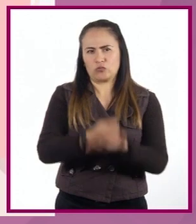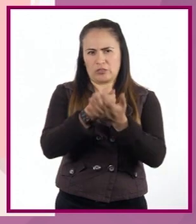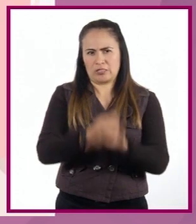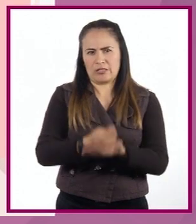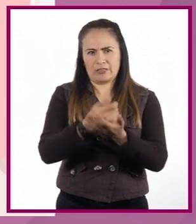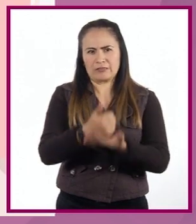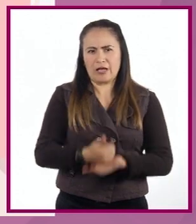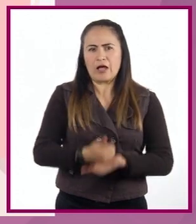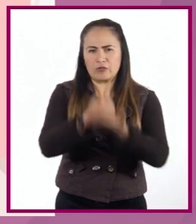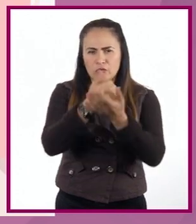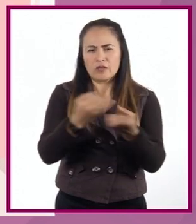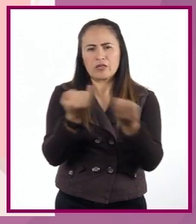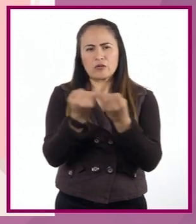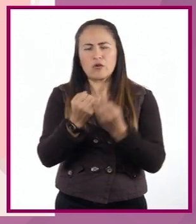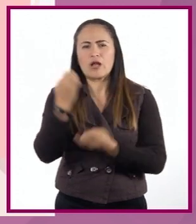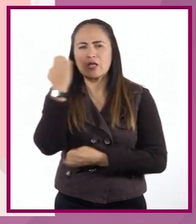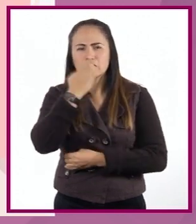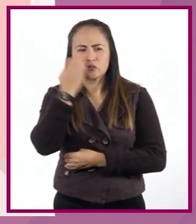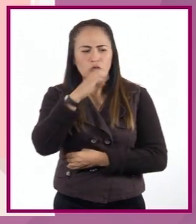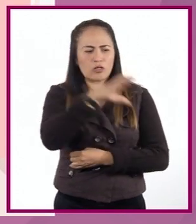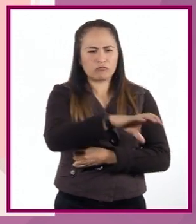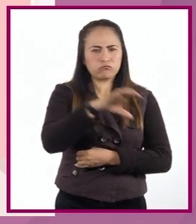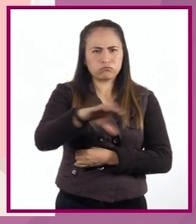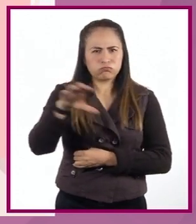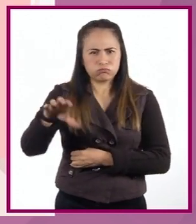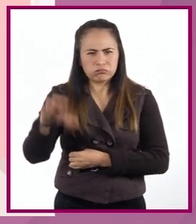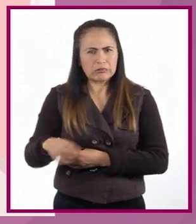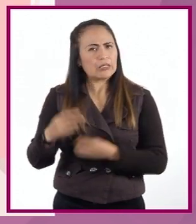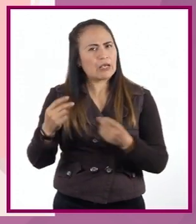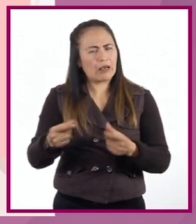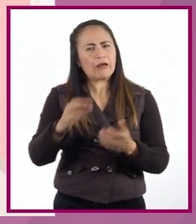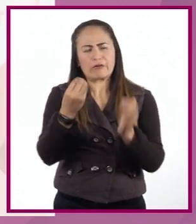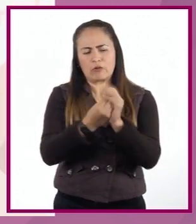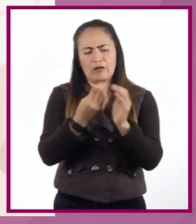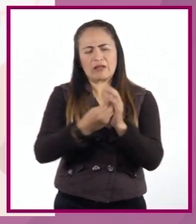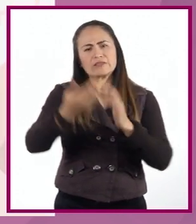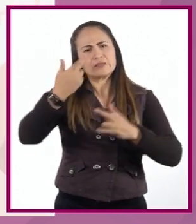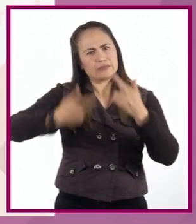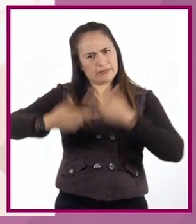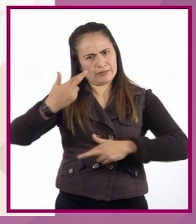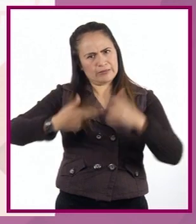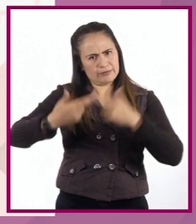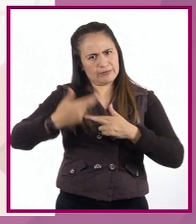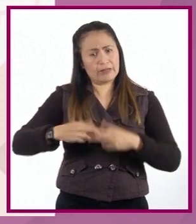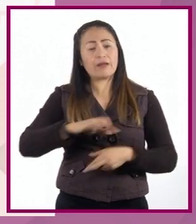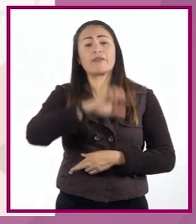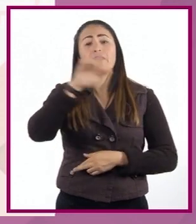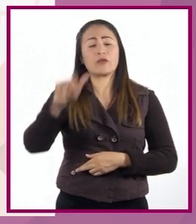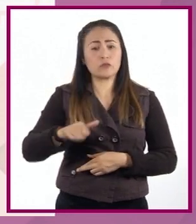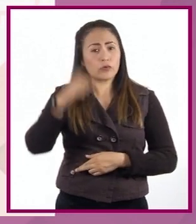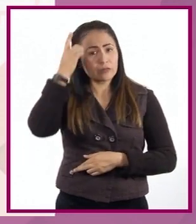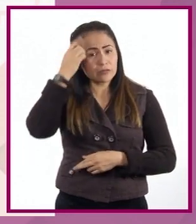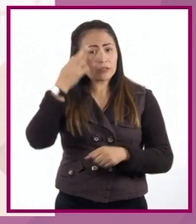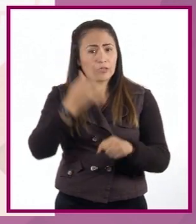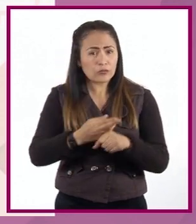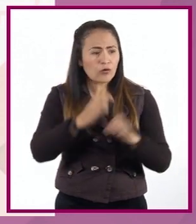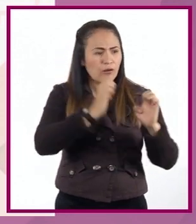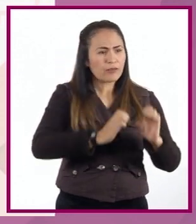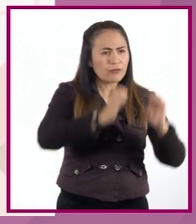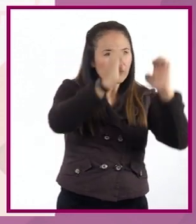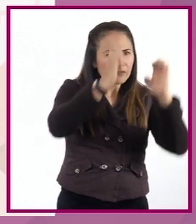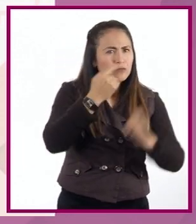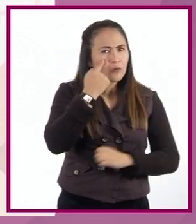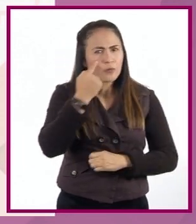las facultades y escuelas estaban listas para volver a clases. Después, el rector recorrió los edificios de la